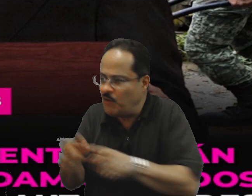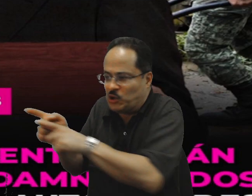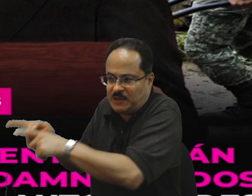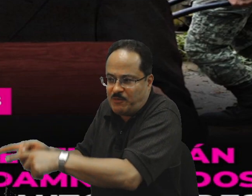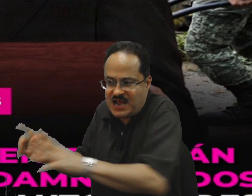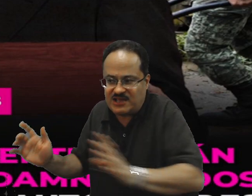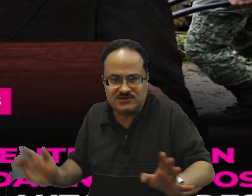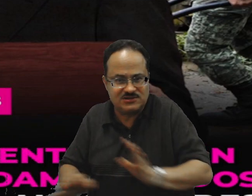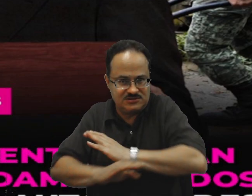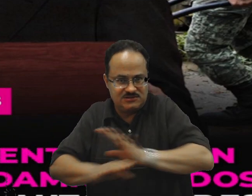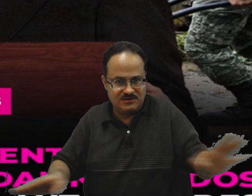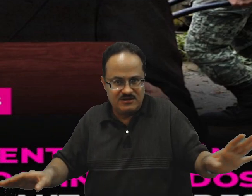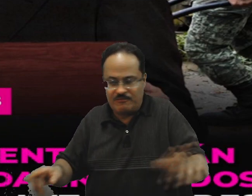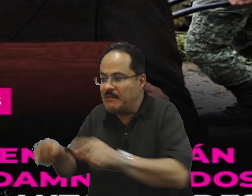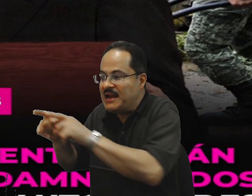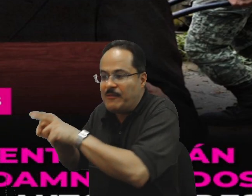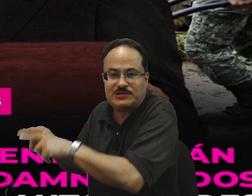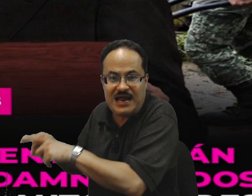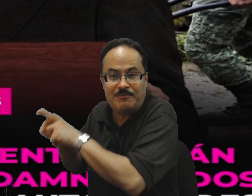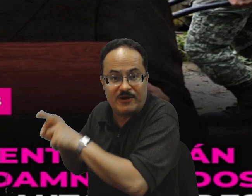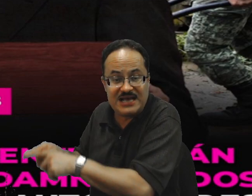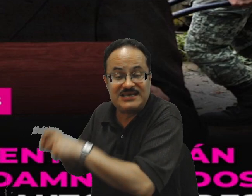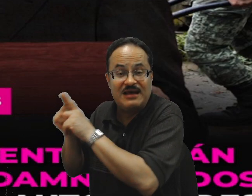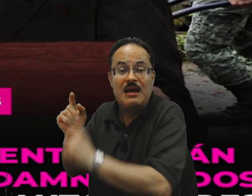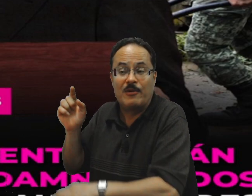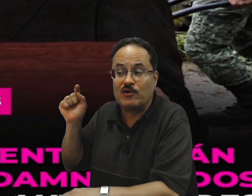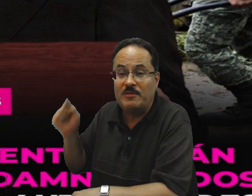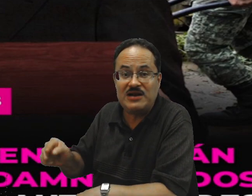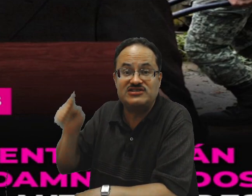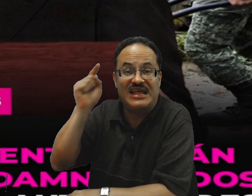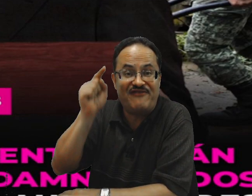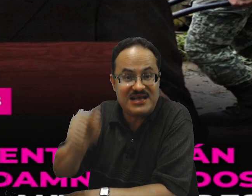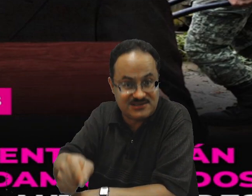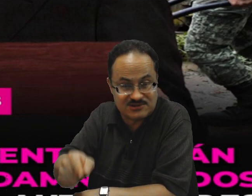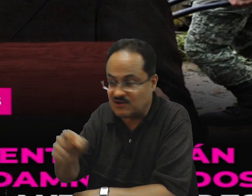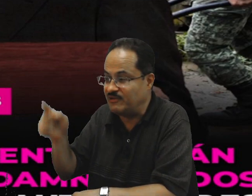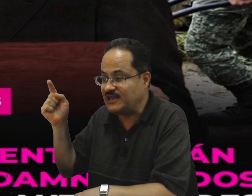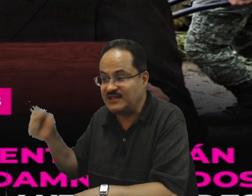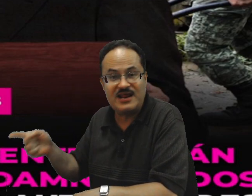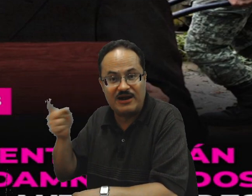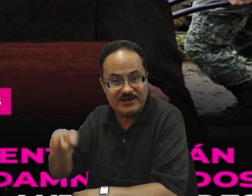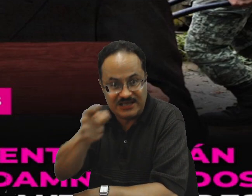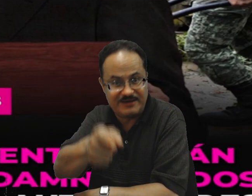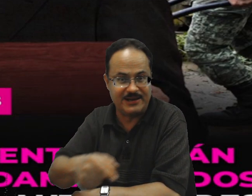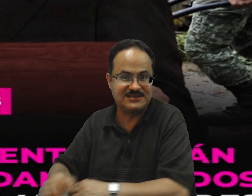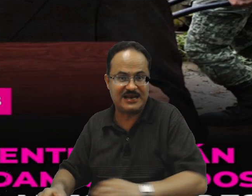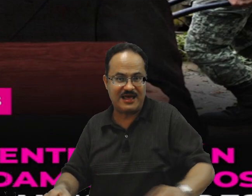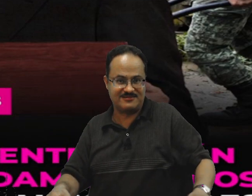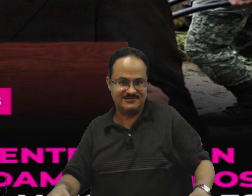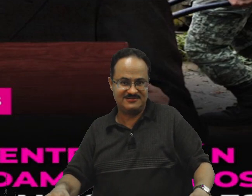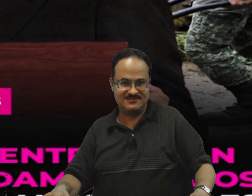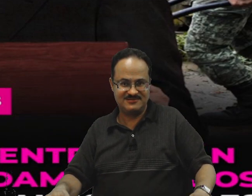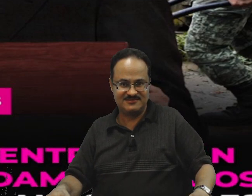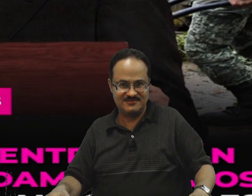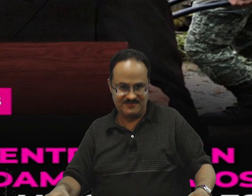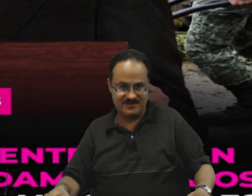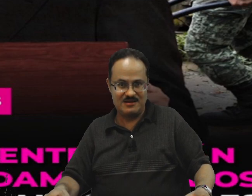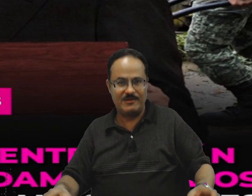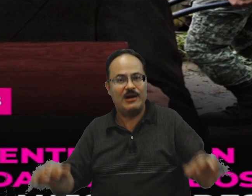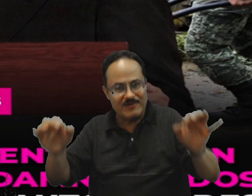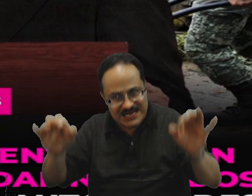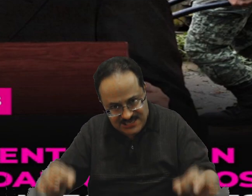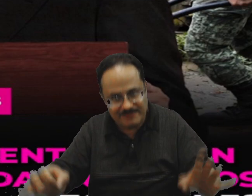Guerrero voten por ellos vuelvan a votar por ese por gobiernos nefastos como el que tienen ahorita de y Salgado